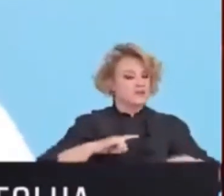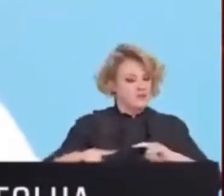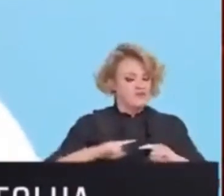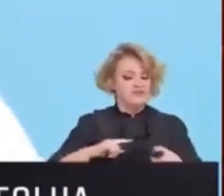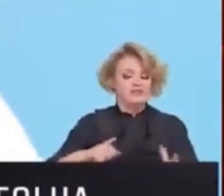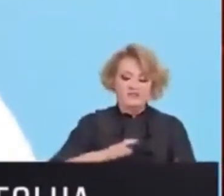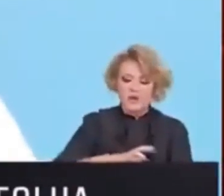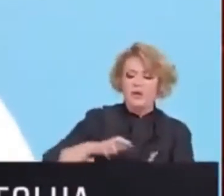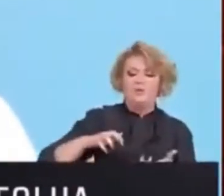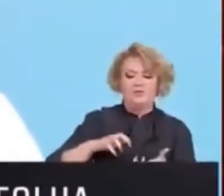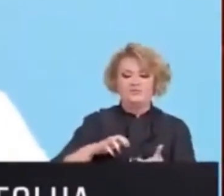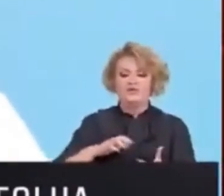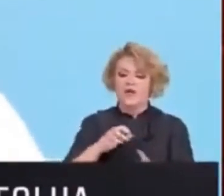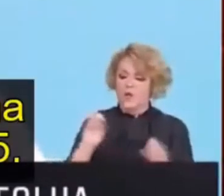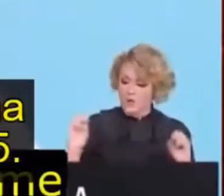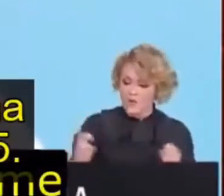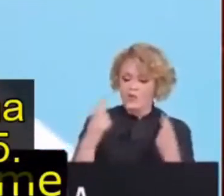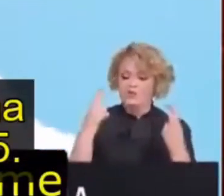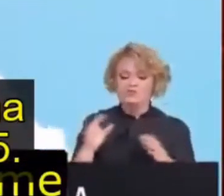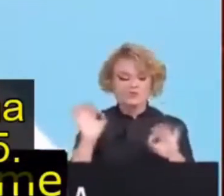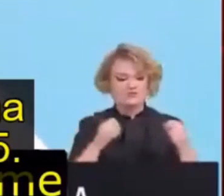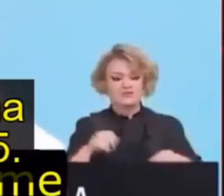aún así